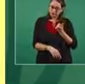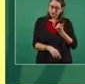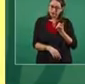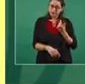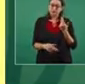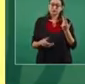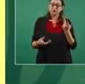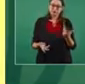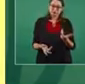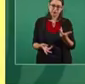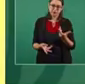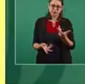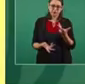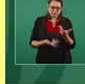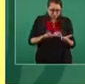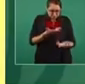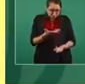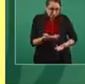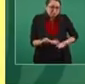para